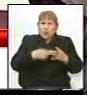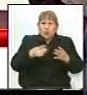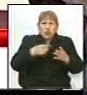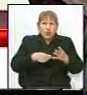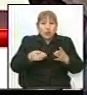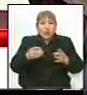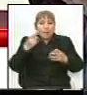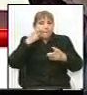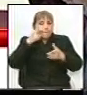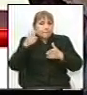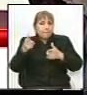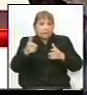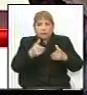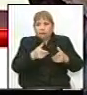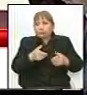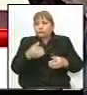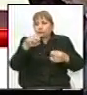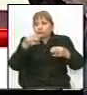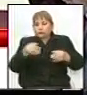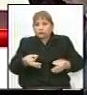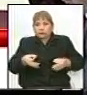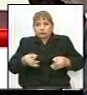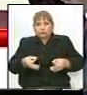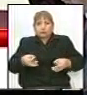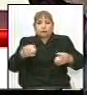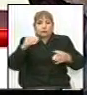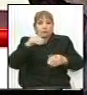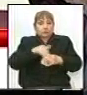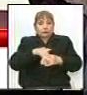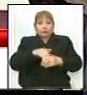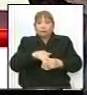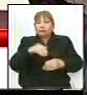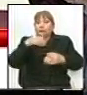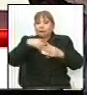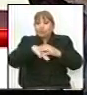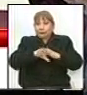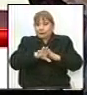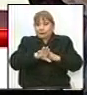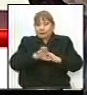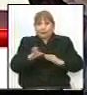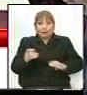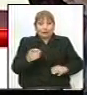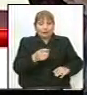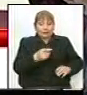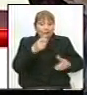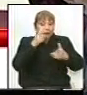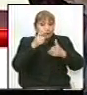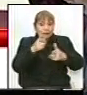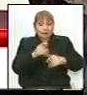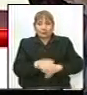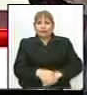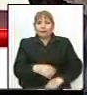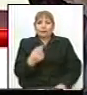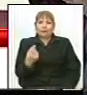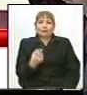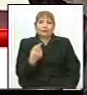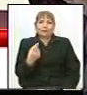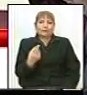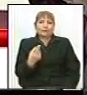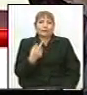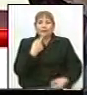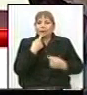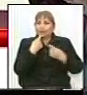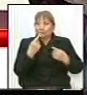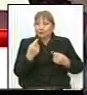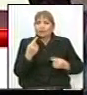para fiscalizar la legalidad del proceso electoral. Y dentro de ello, fiscalizar no solo la propaganda